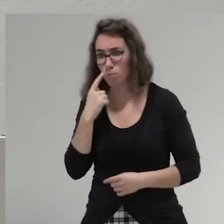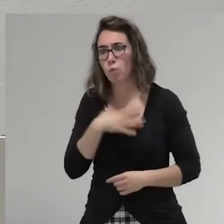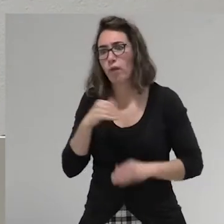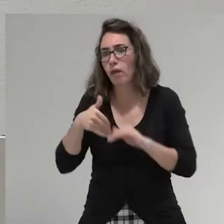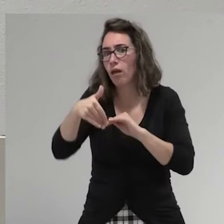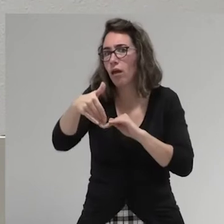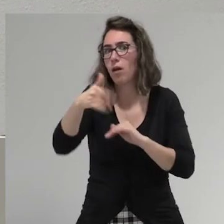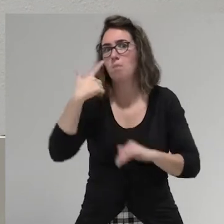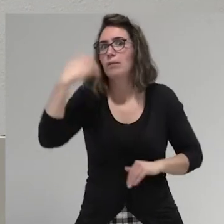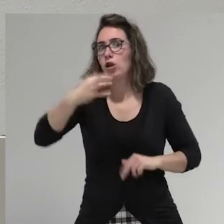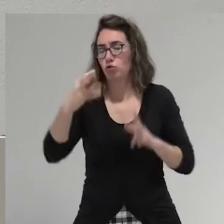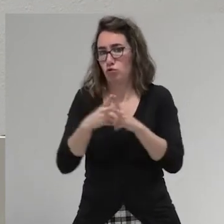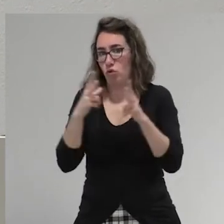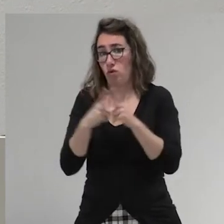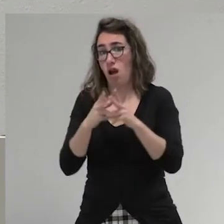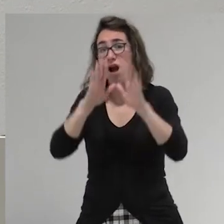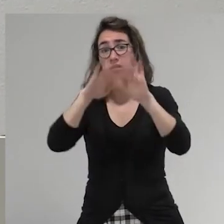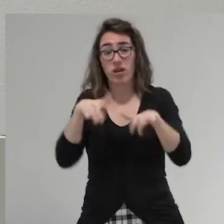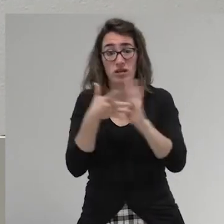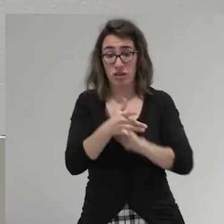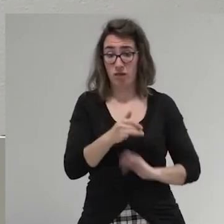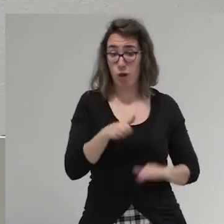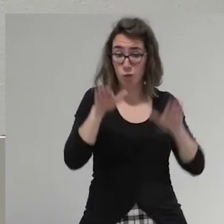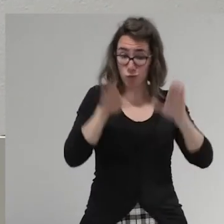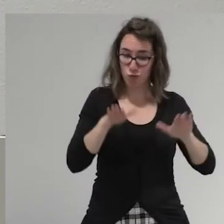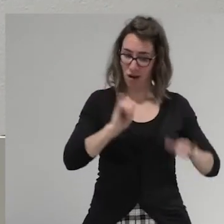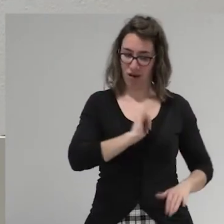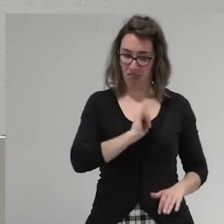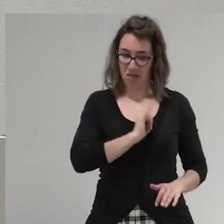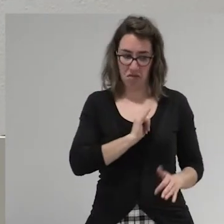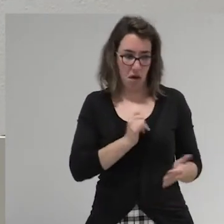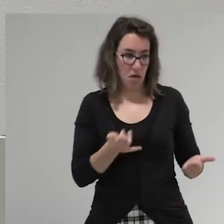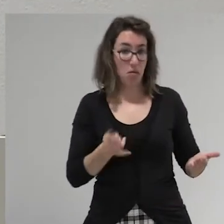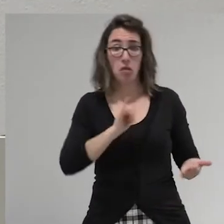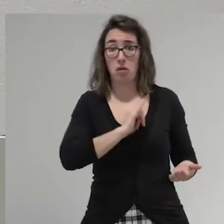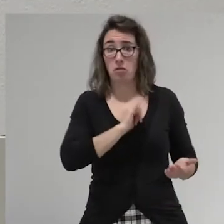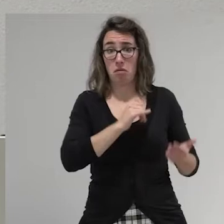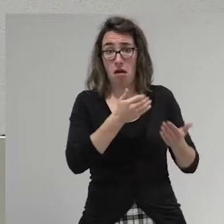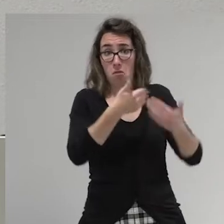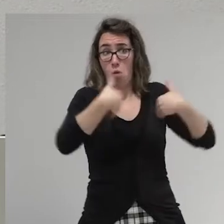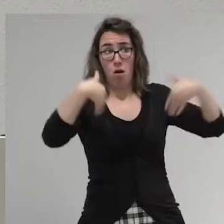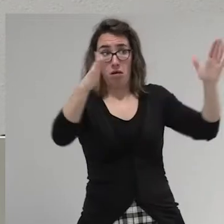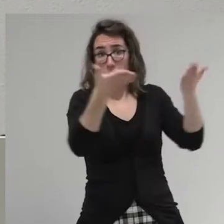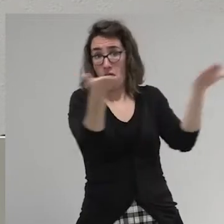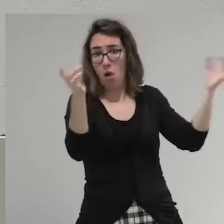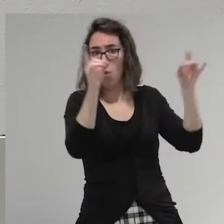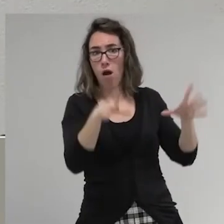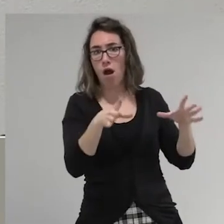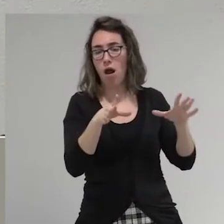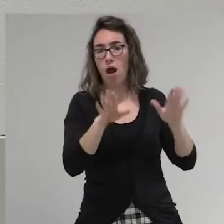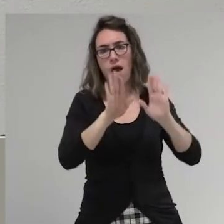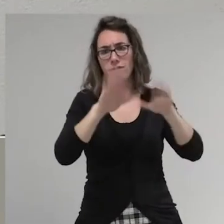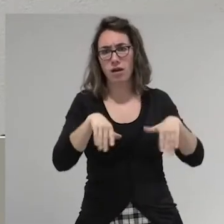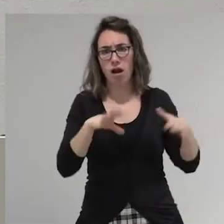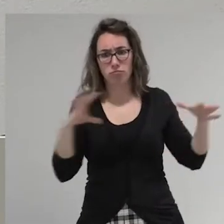que estamos haciendo es convertir la identidad musulmana, que es una identidad pues como cualquier otra, en una cuestión de seguridad. En